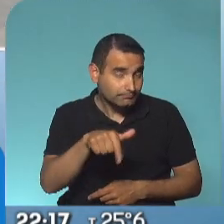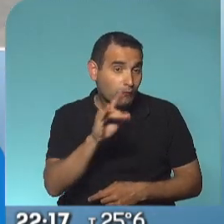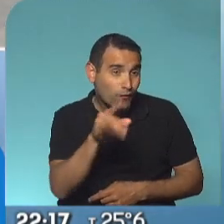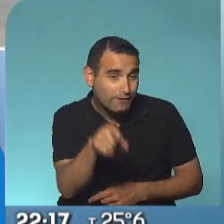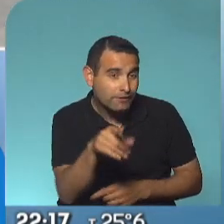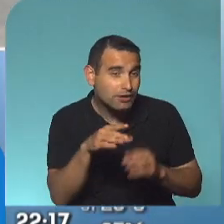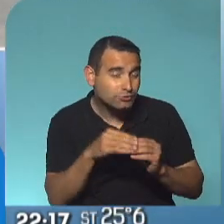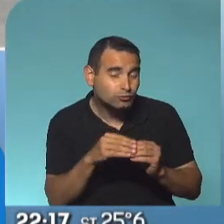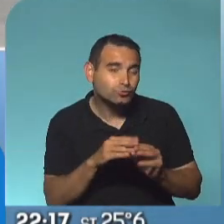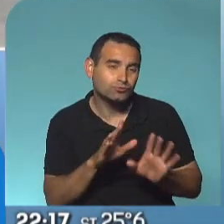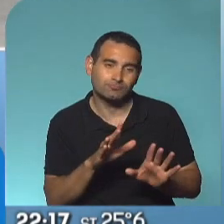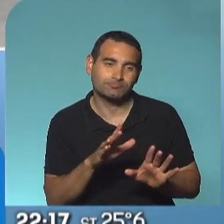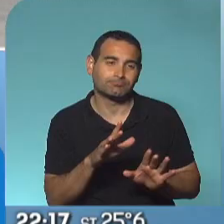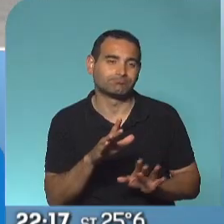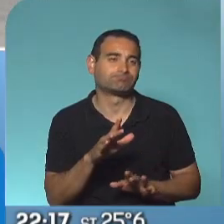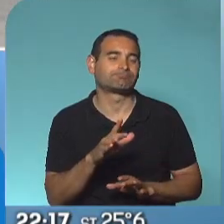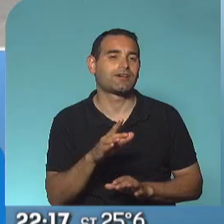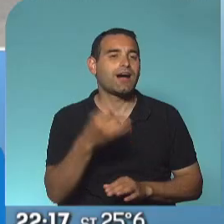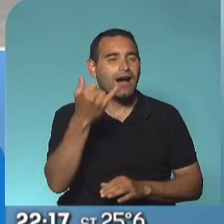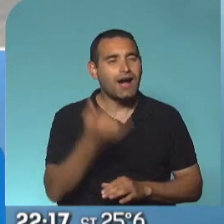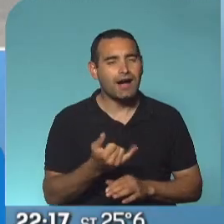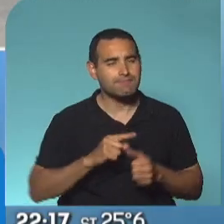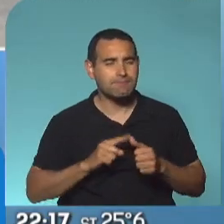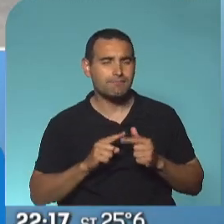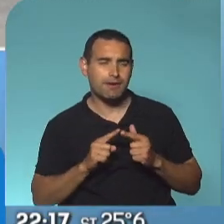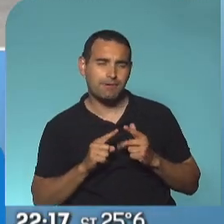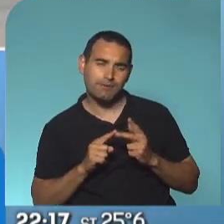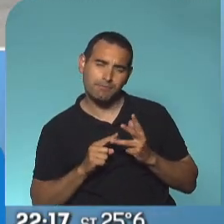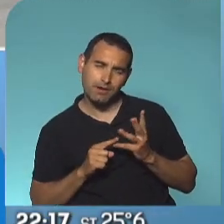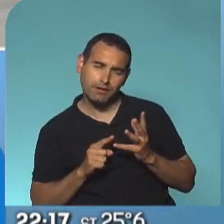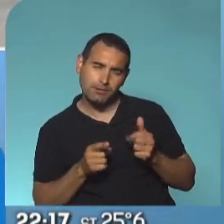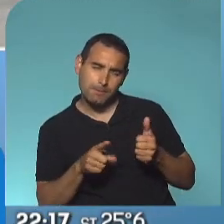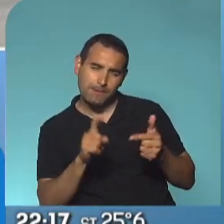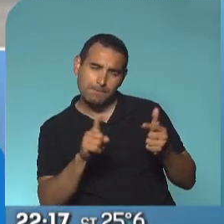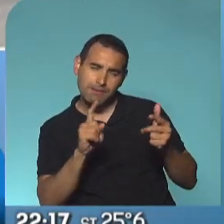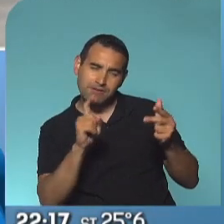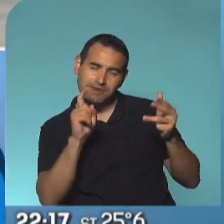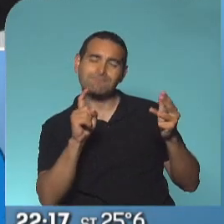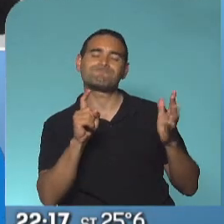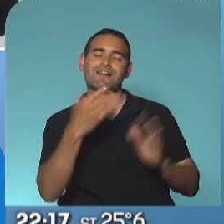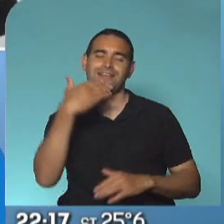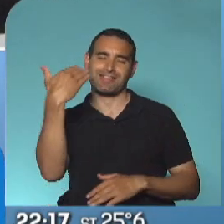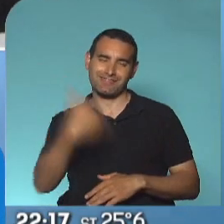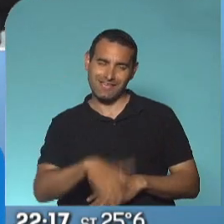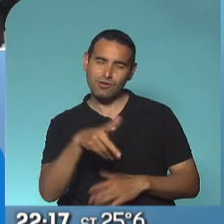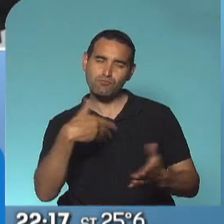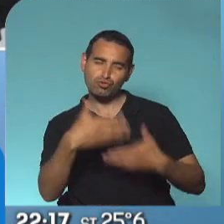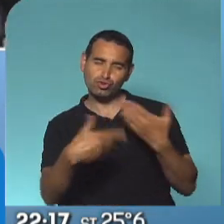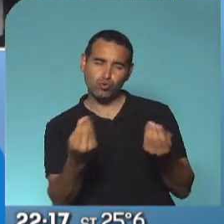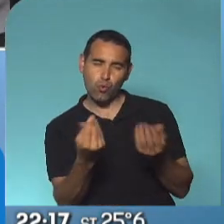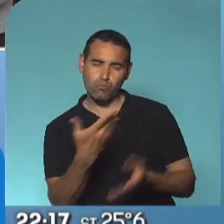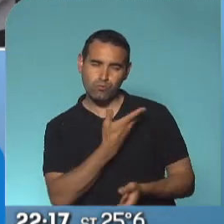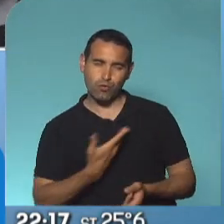es la variable determinante. Siempre hay un conjunto de variables que uno permite, con las cuales uno puede entender un proceso de golpe de